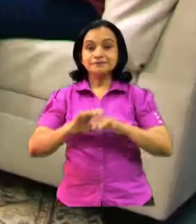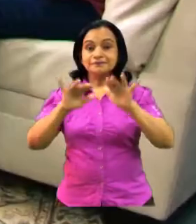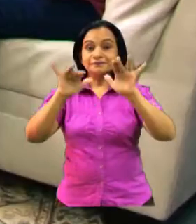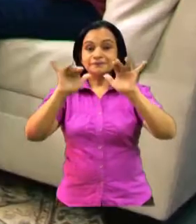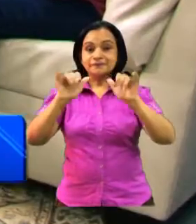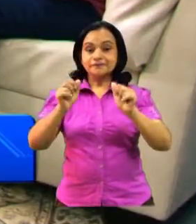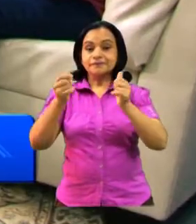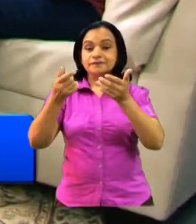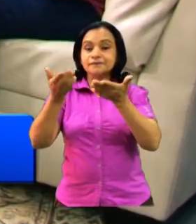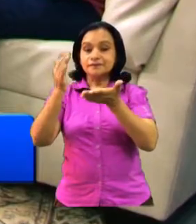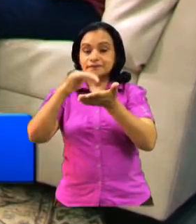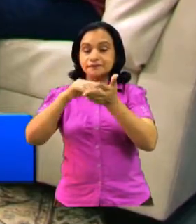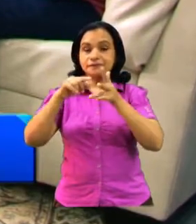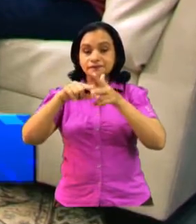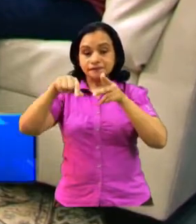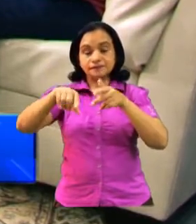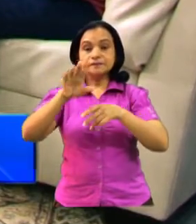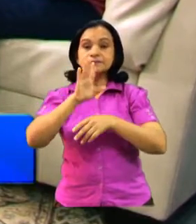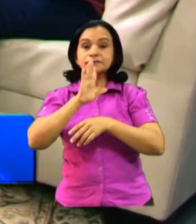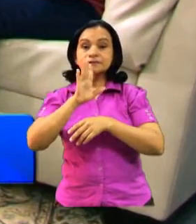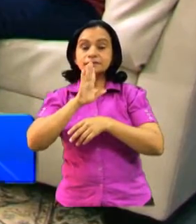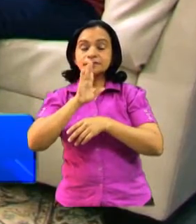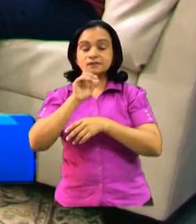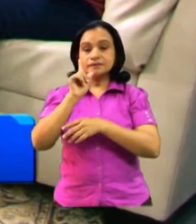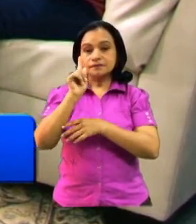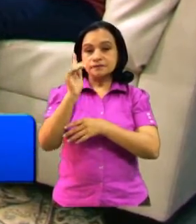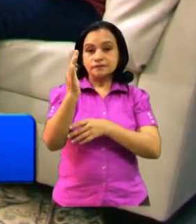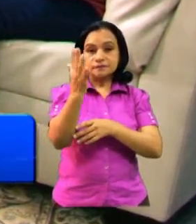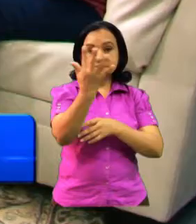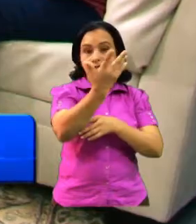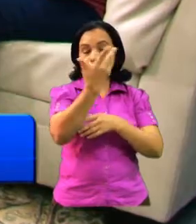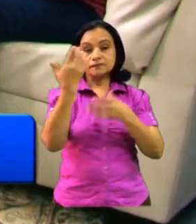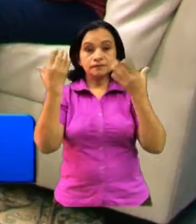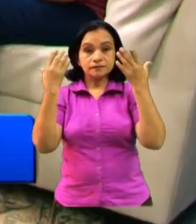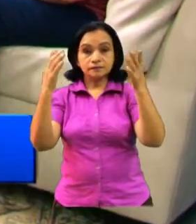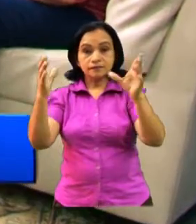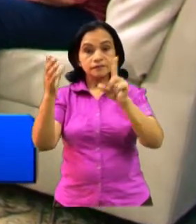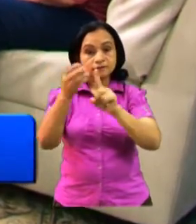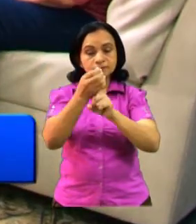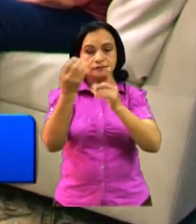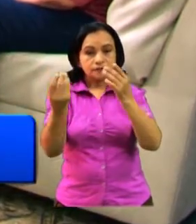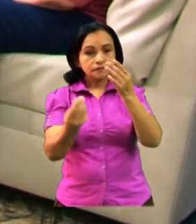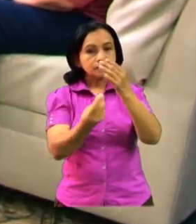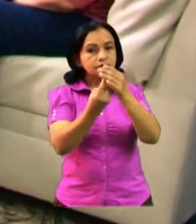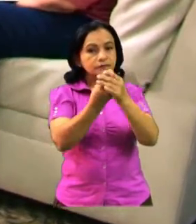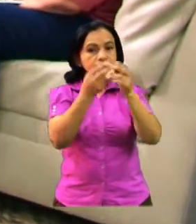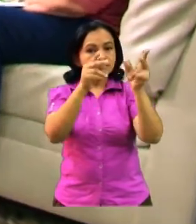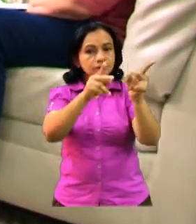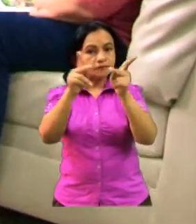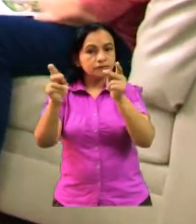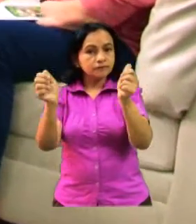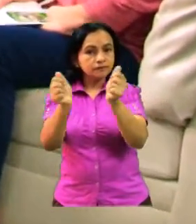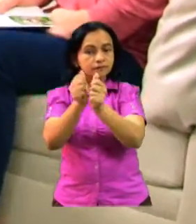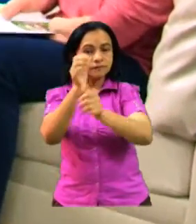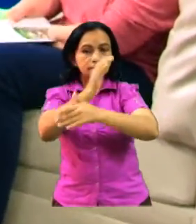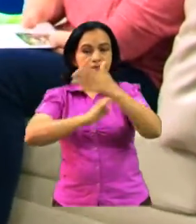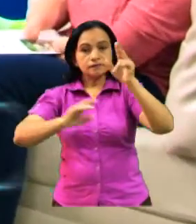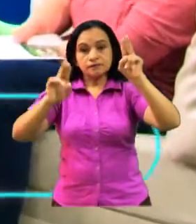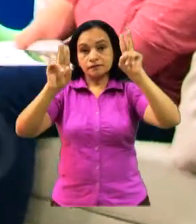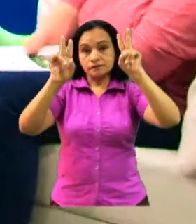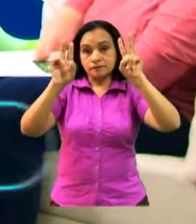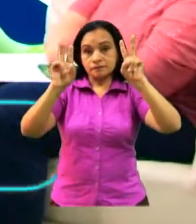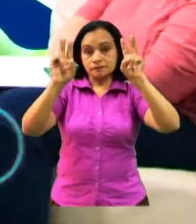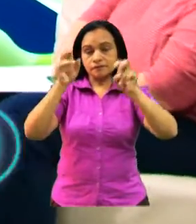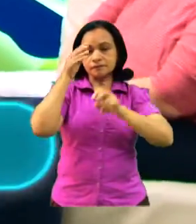Ya estamos de regreso para hablar el día de hoy acerca de todos los logros alcanzados en lo que es la inclusión de las personas con discapacidad en el tema